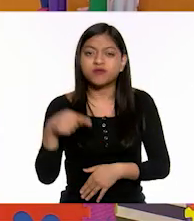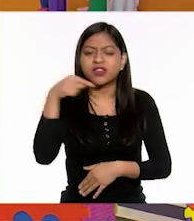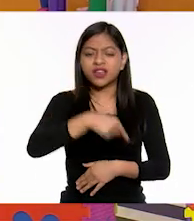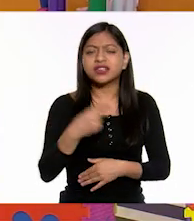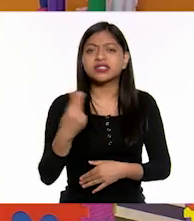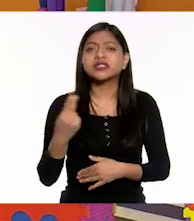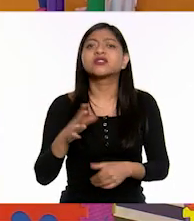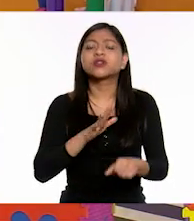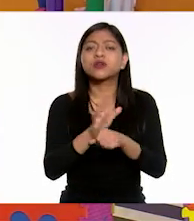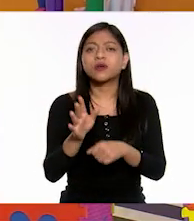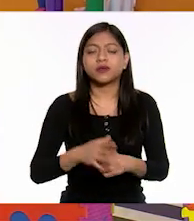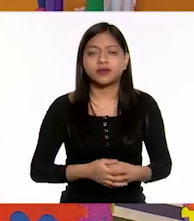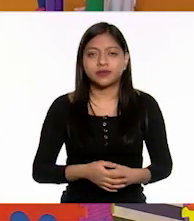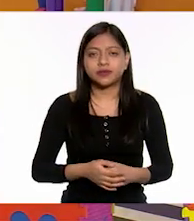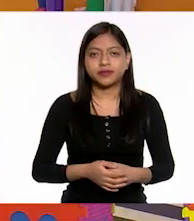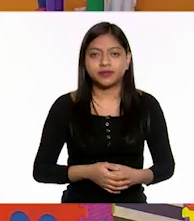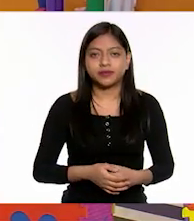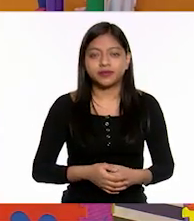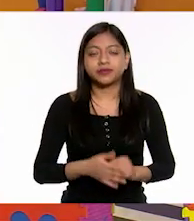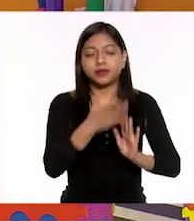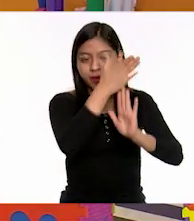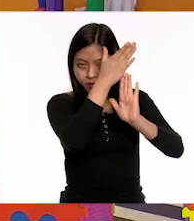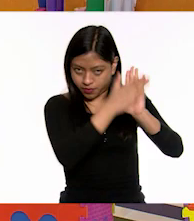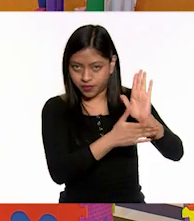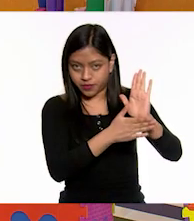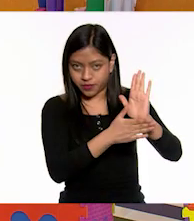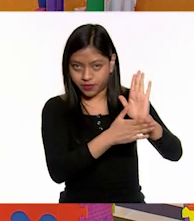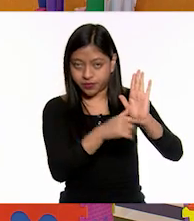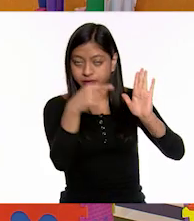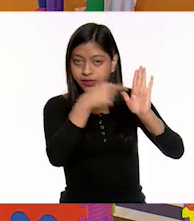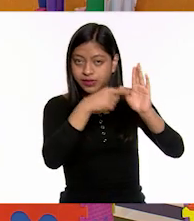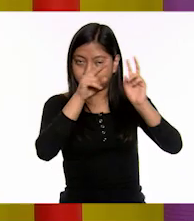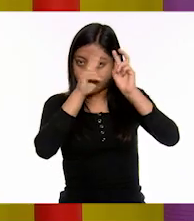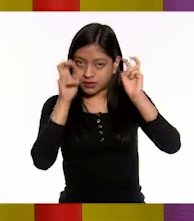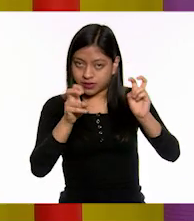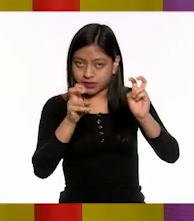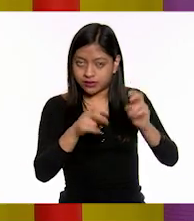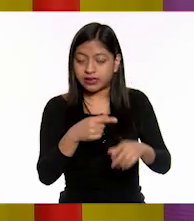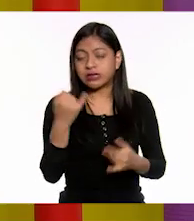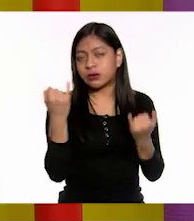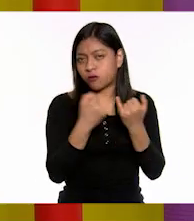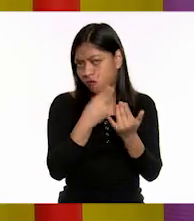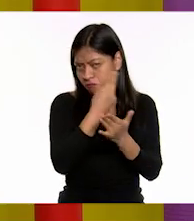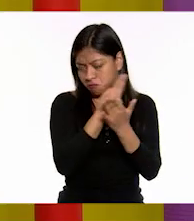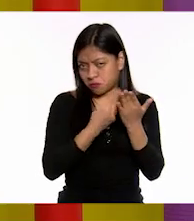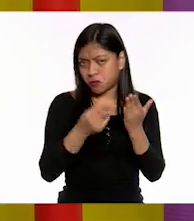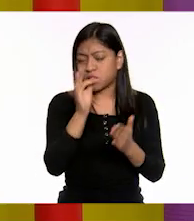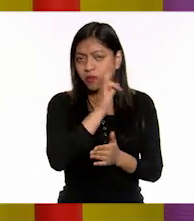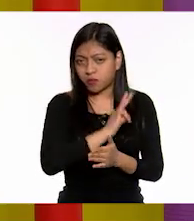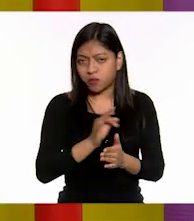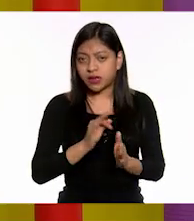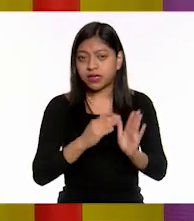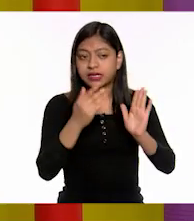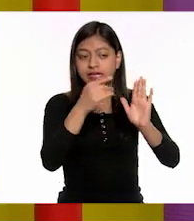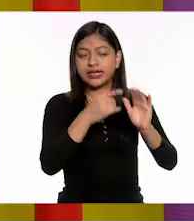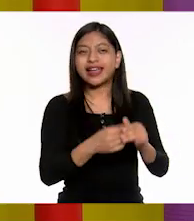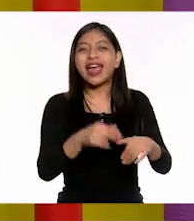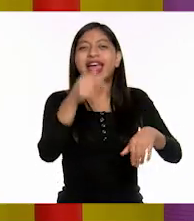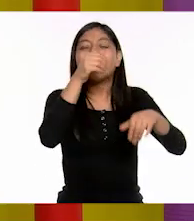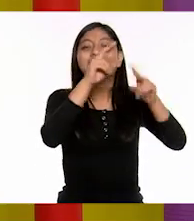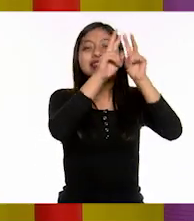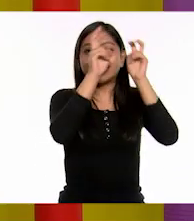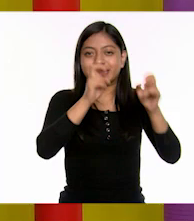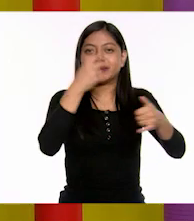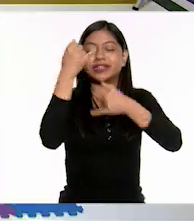tener mi antología una portada con su título alguna imagen para ilustrar pero el índice que